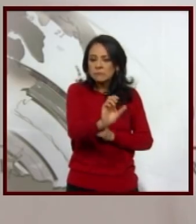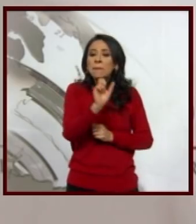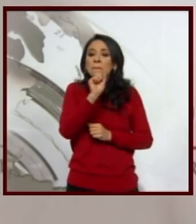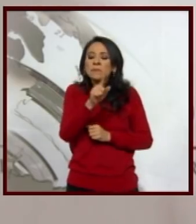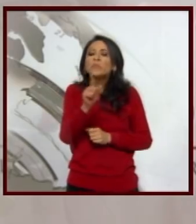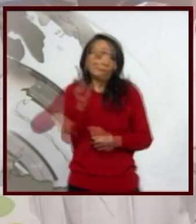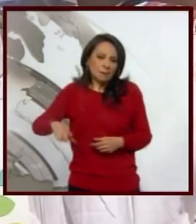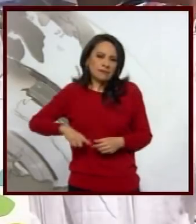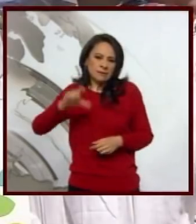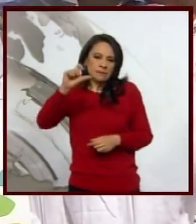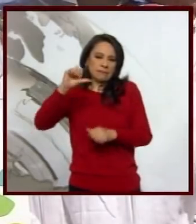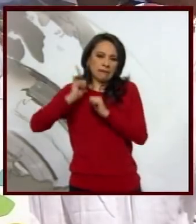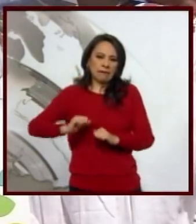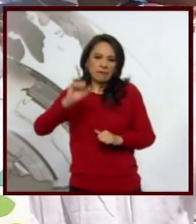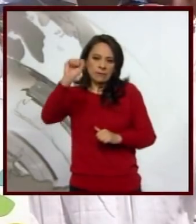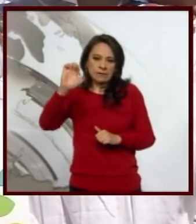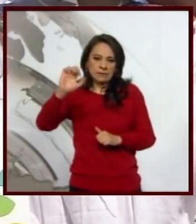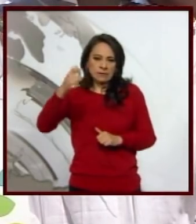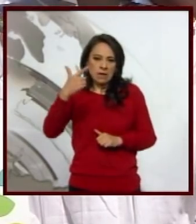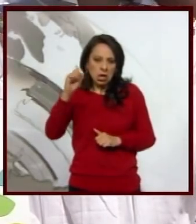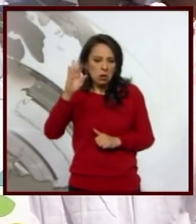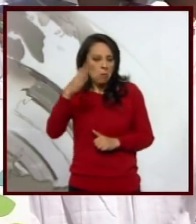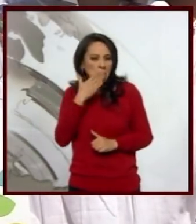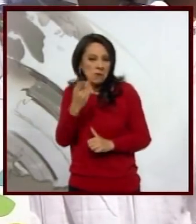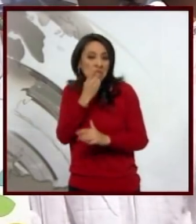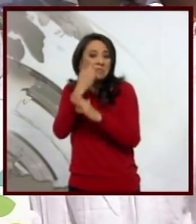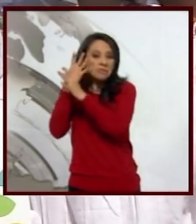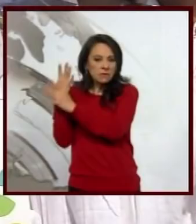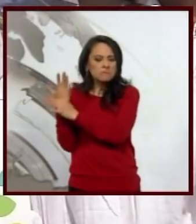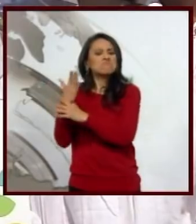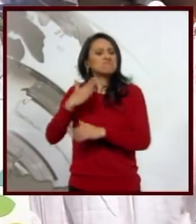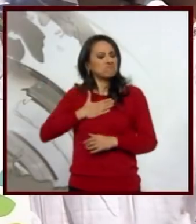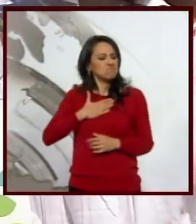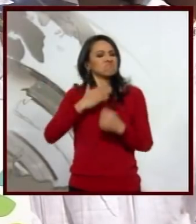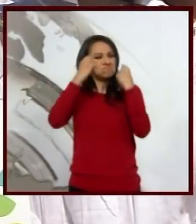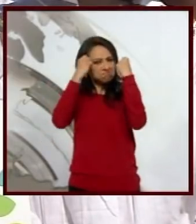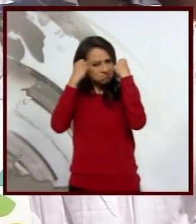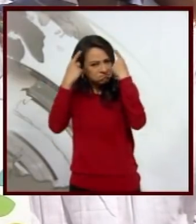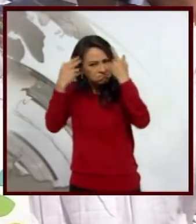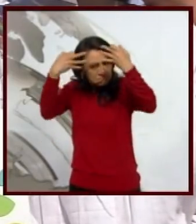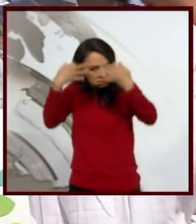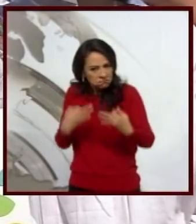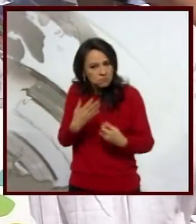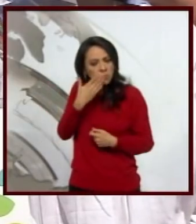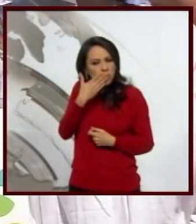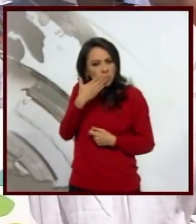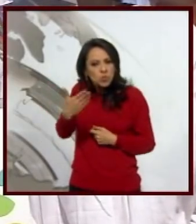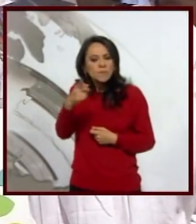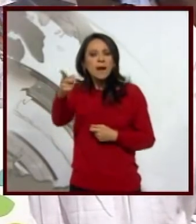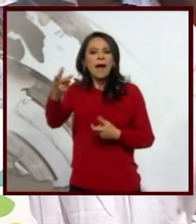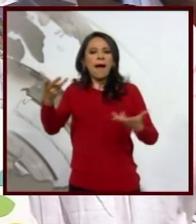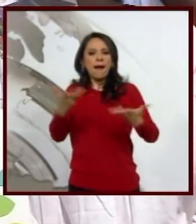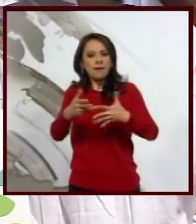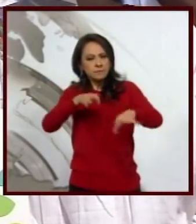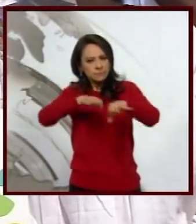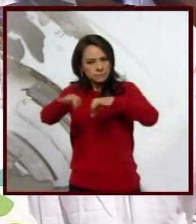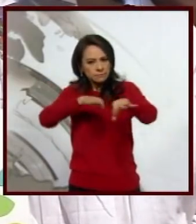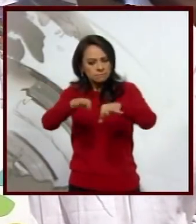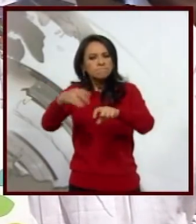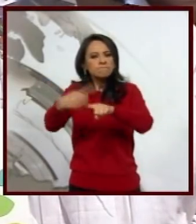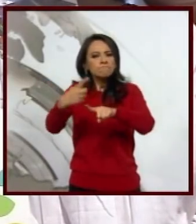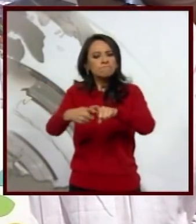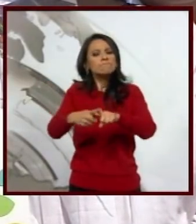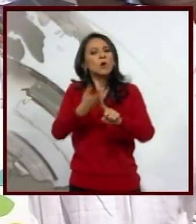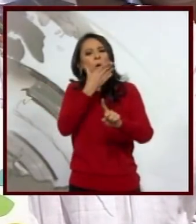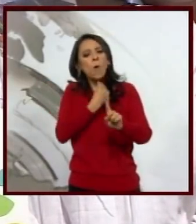la próxima semana. Reconozco los buenos oficios, el liderazgo